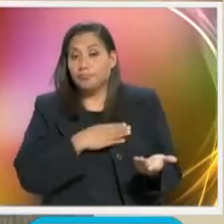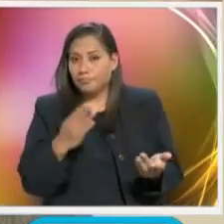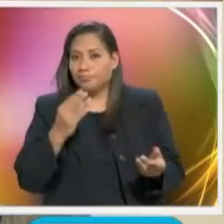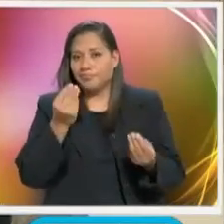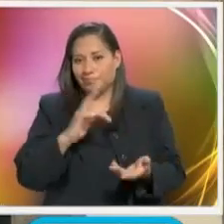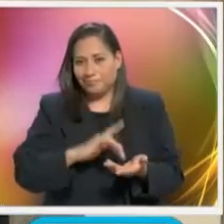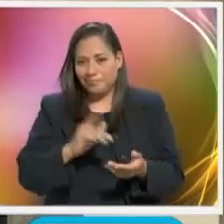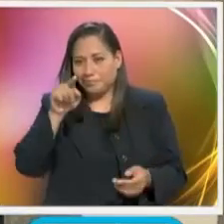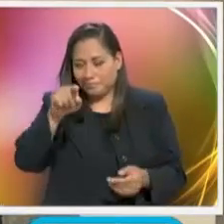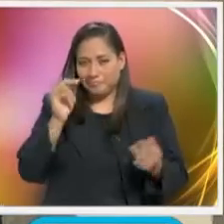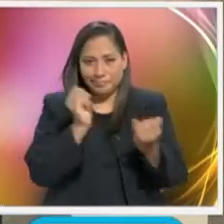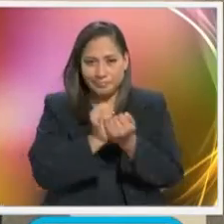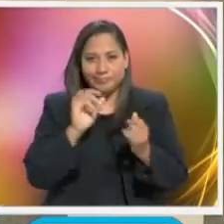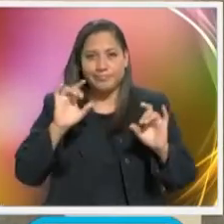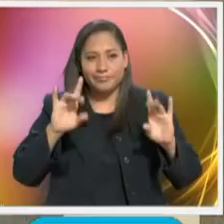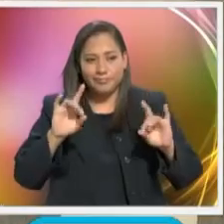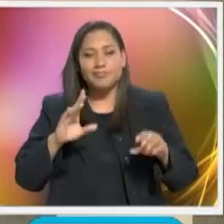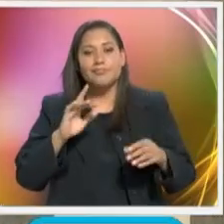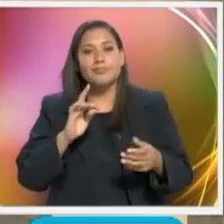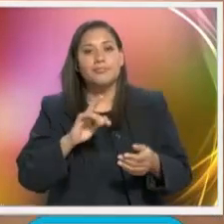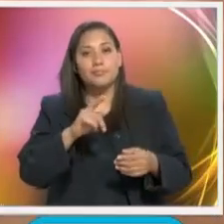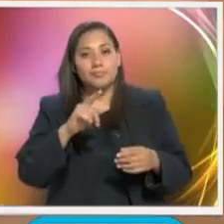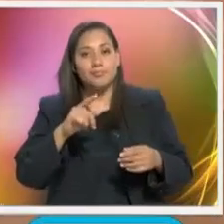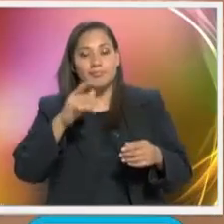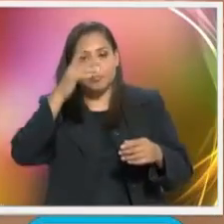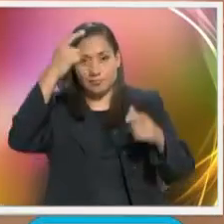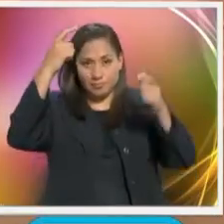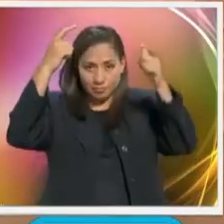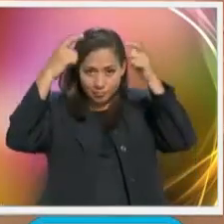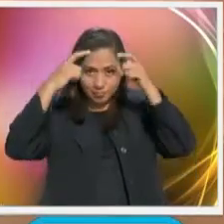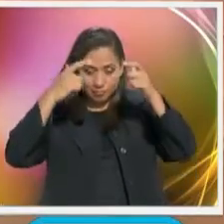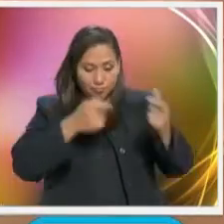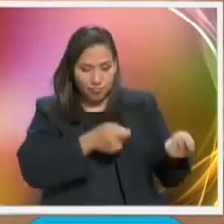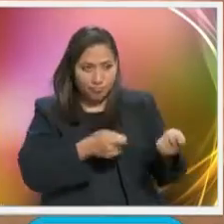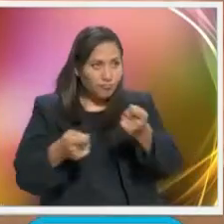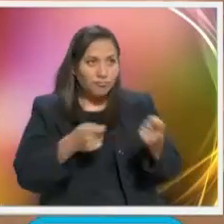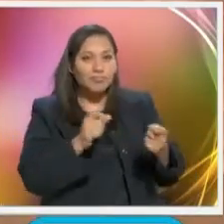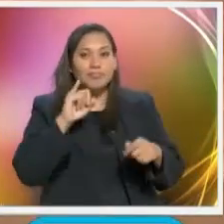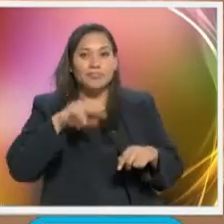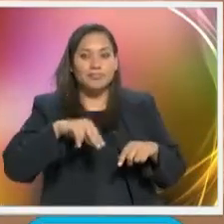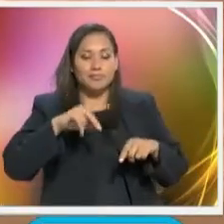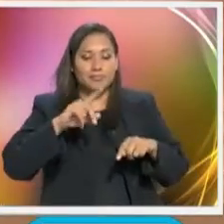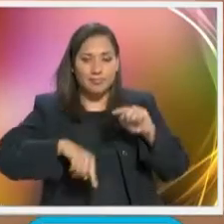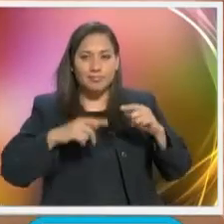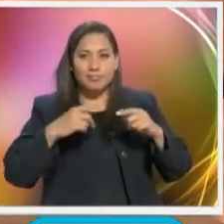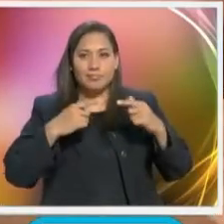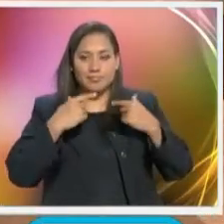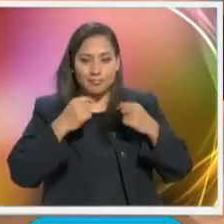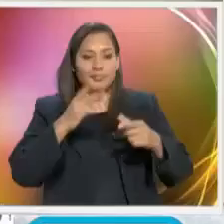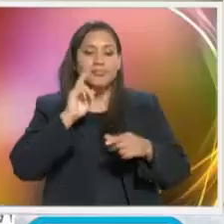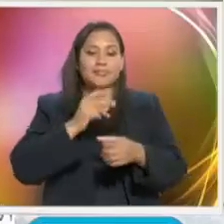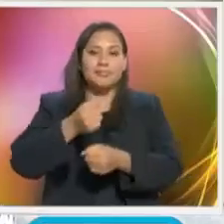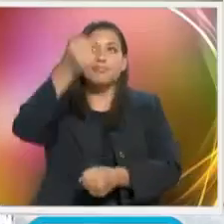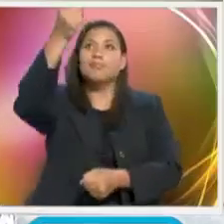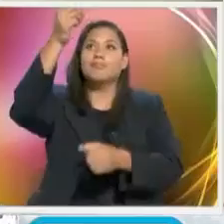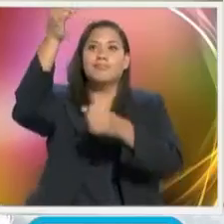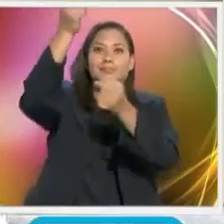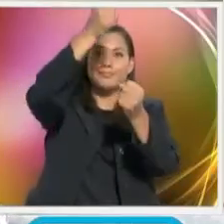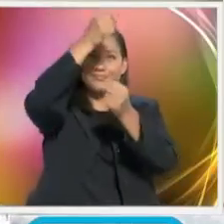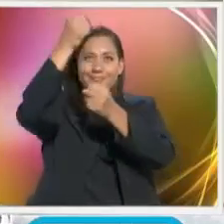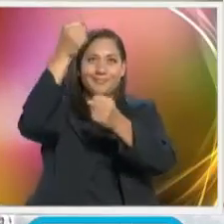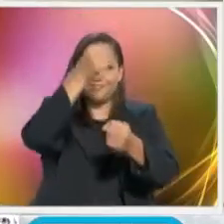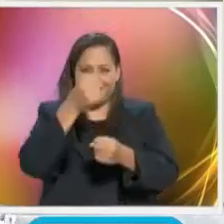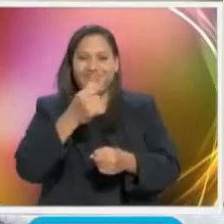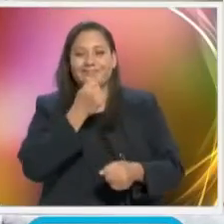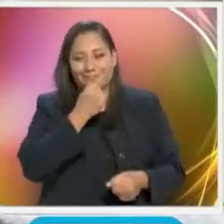muchas gracias también a ti, Ah, me dijeron Ángel, que por Enrique iba a salir en platicarnos. uniforme de bombero y sin camisa. ese Ay, iba a ser claro ¿no? está, nada más falta que me pongan mi tubo. Ya sabes que eso también les llama